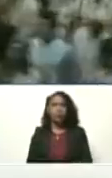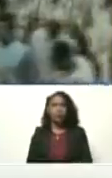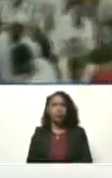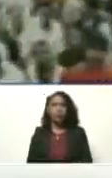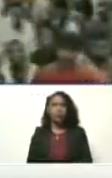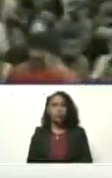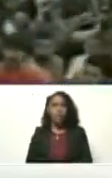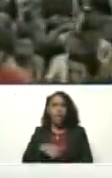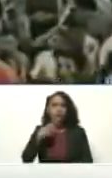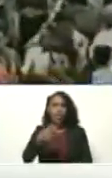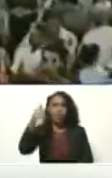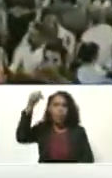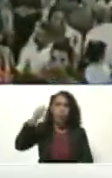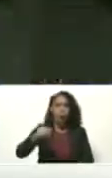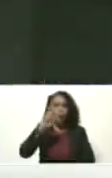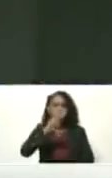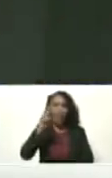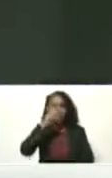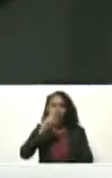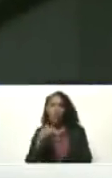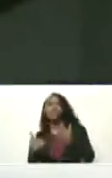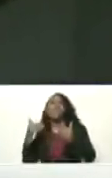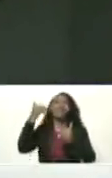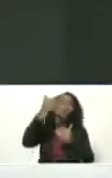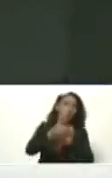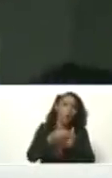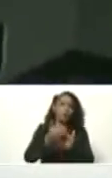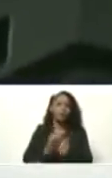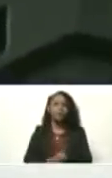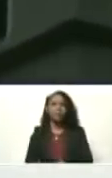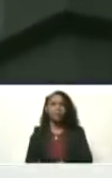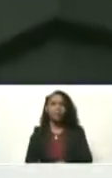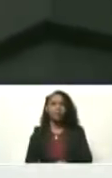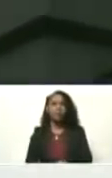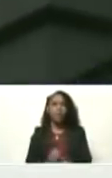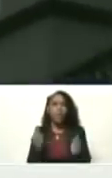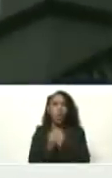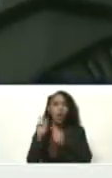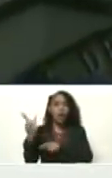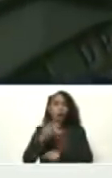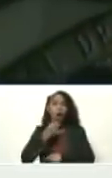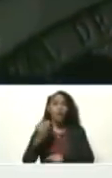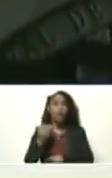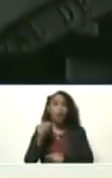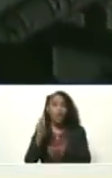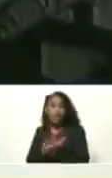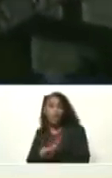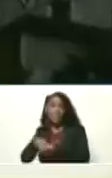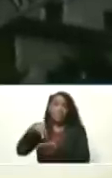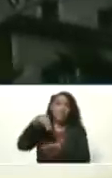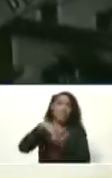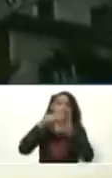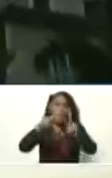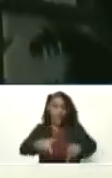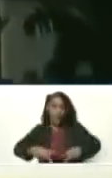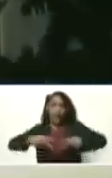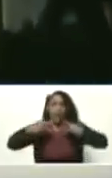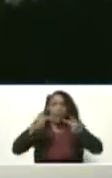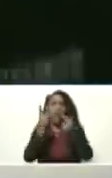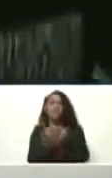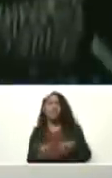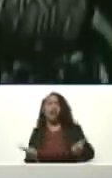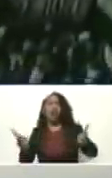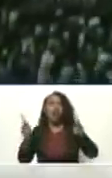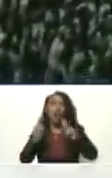Y lo decimos hoy, 20 años después, con esta juventud que se ha levantado renovada en